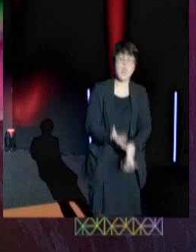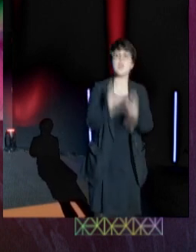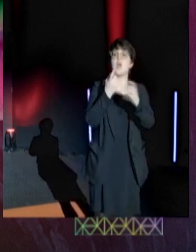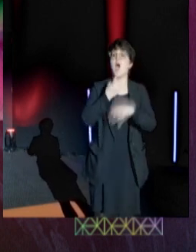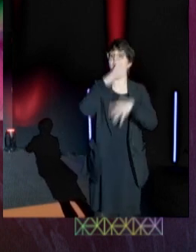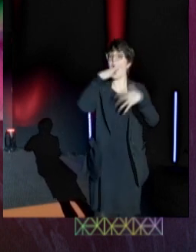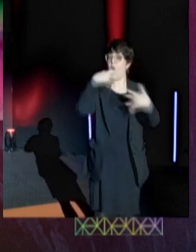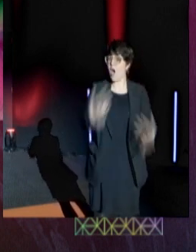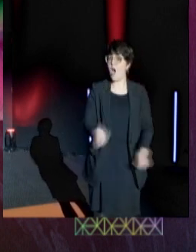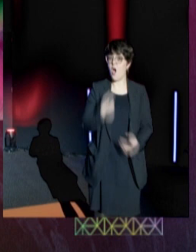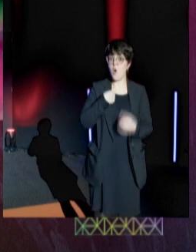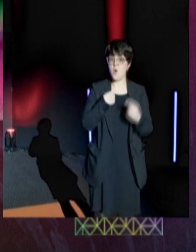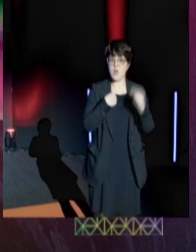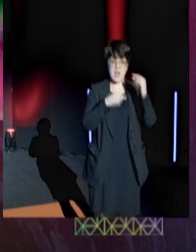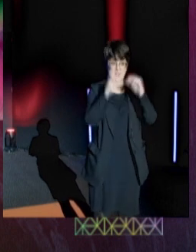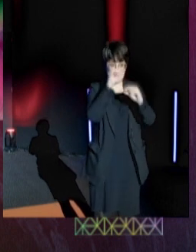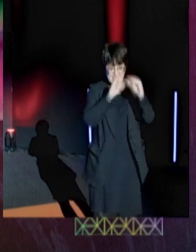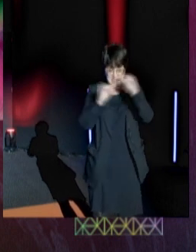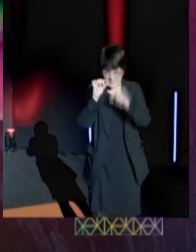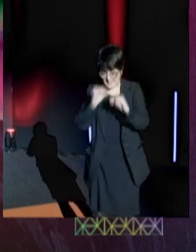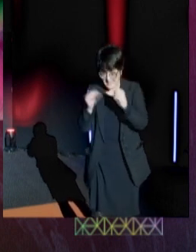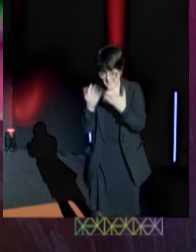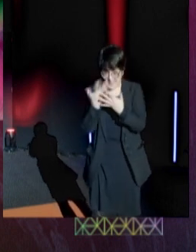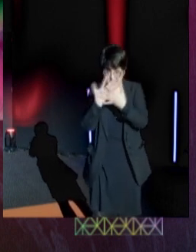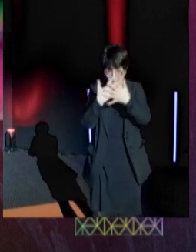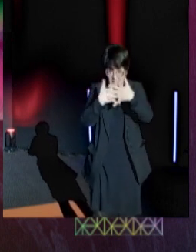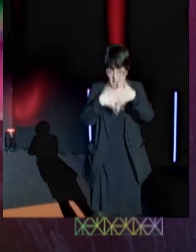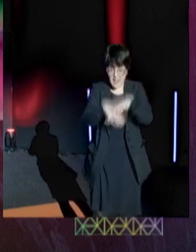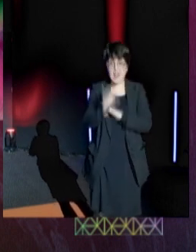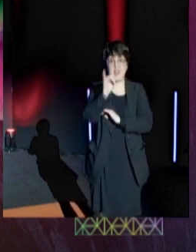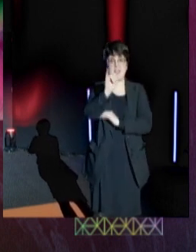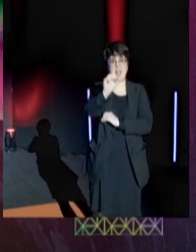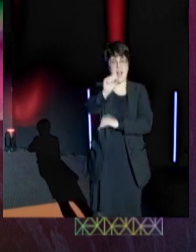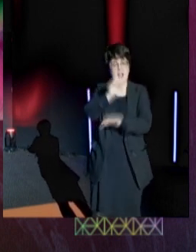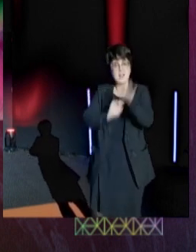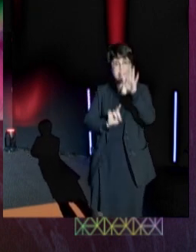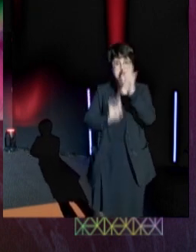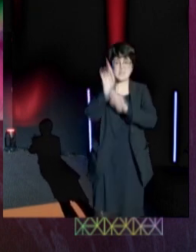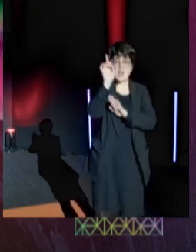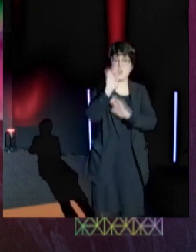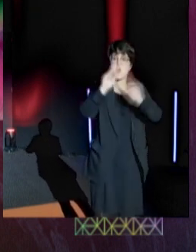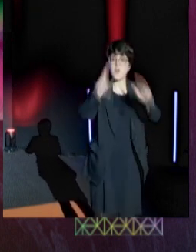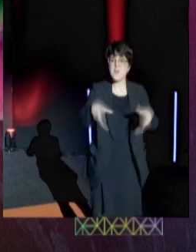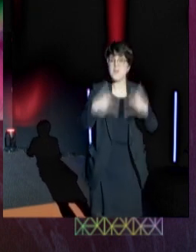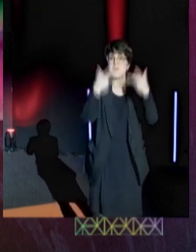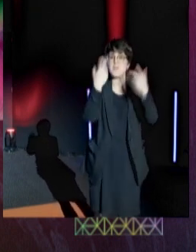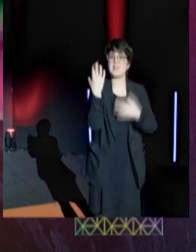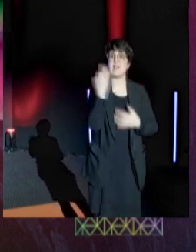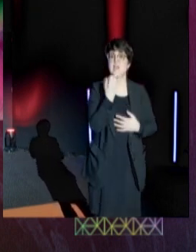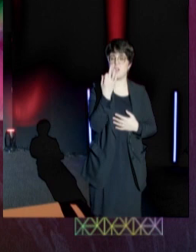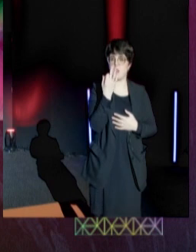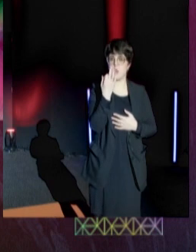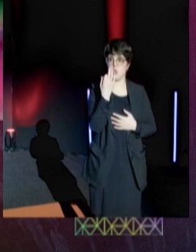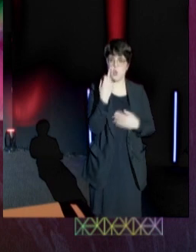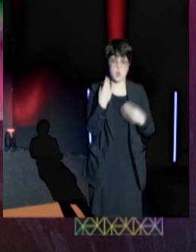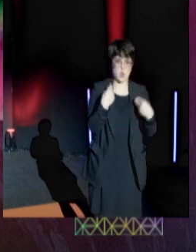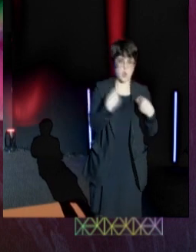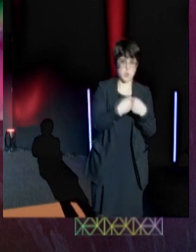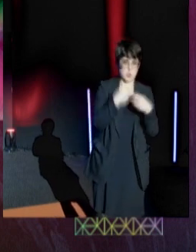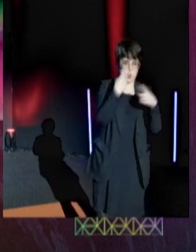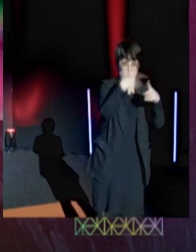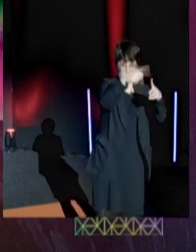tenemos esas piezas los desarrollos de Inteligencia artificial permiten conjuntamente con esos